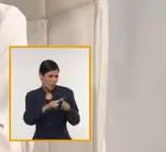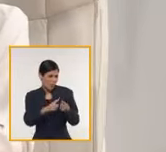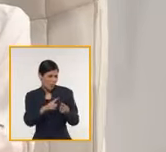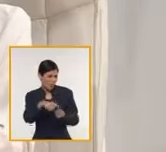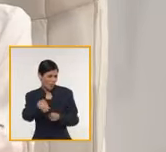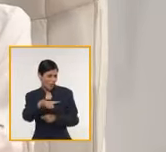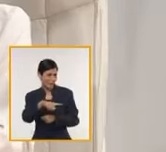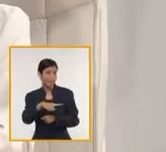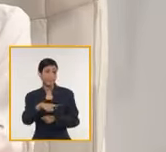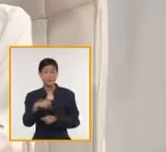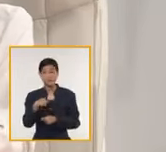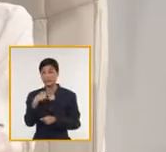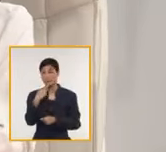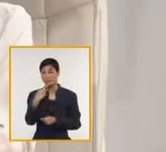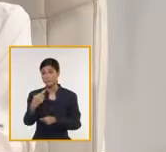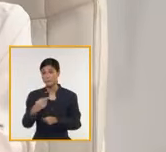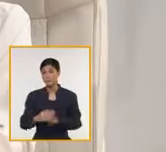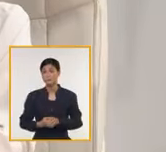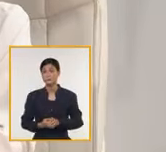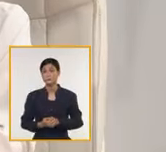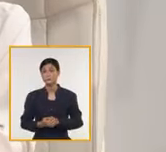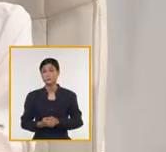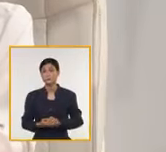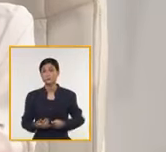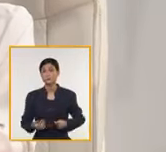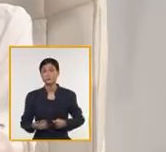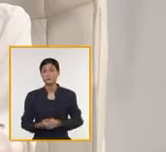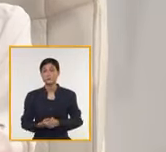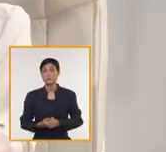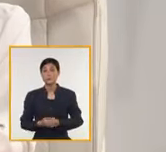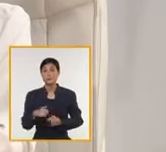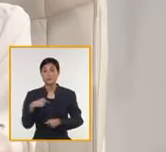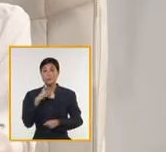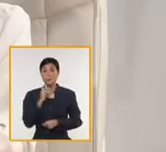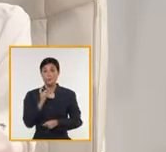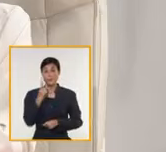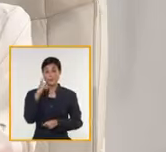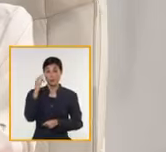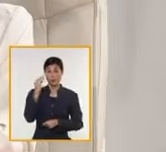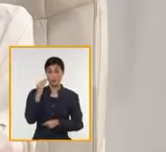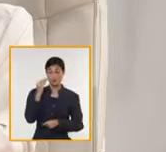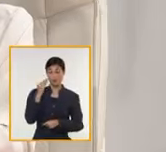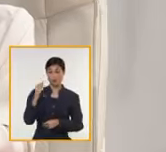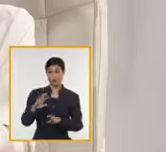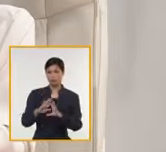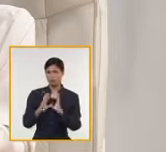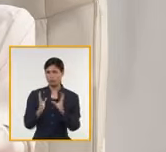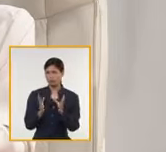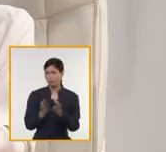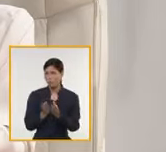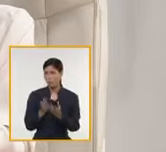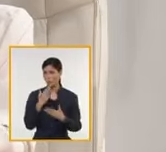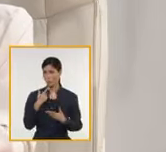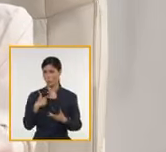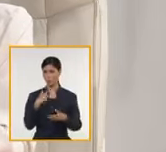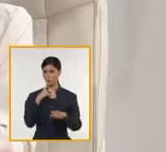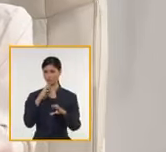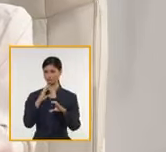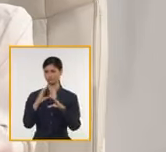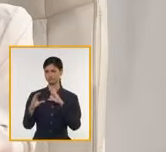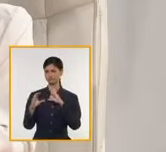Yo, fíjate, es que para valorar primero la actitud comunicacional y en